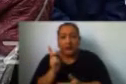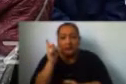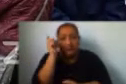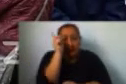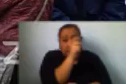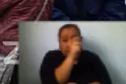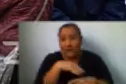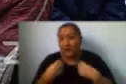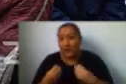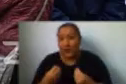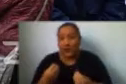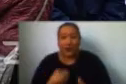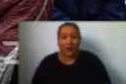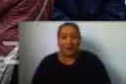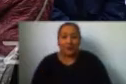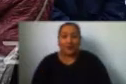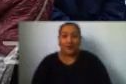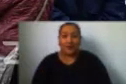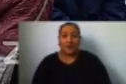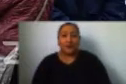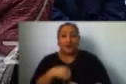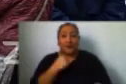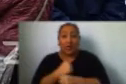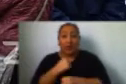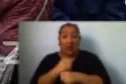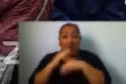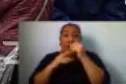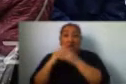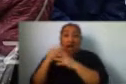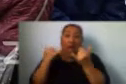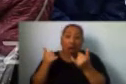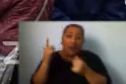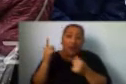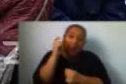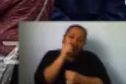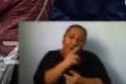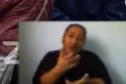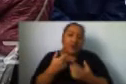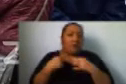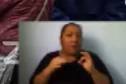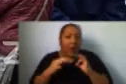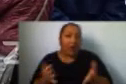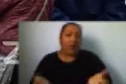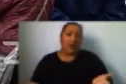porque justamente ejecutar obras en este momento de pandemia iba a correr un riesgo.